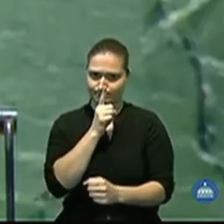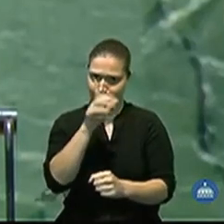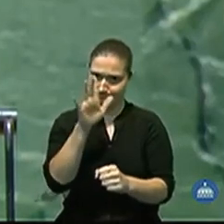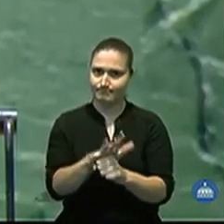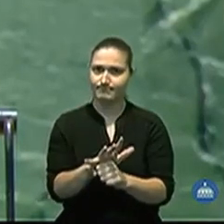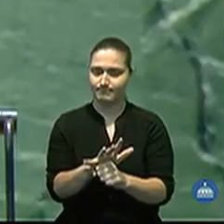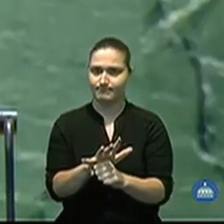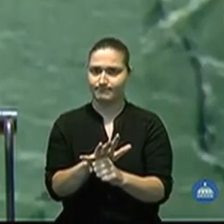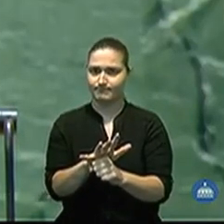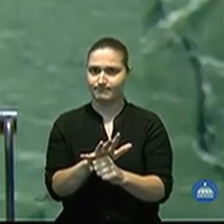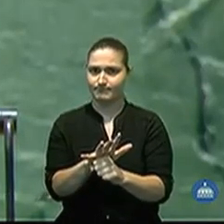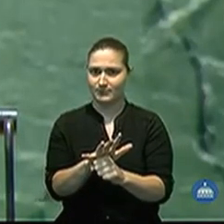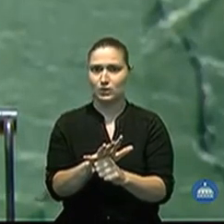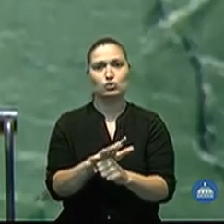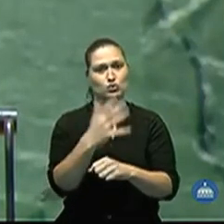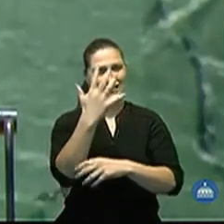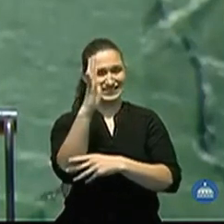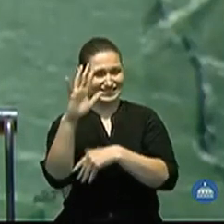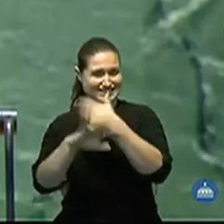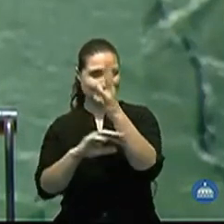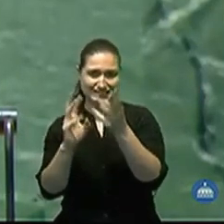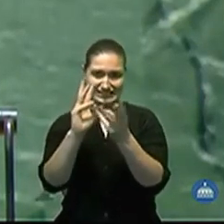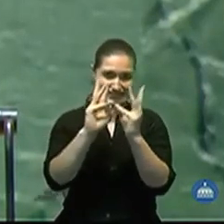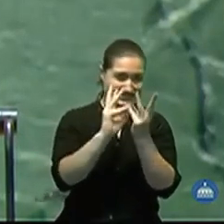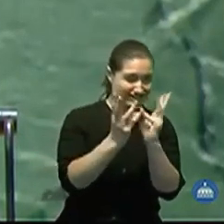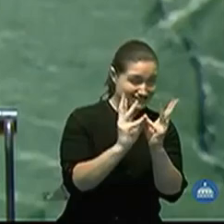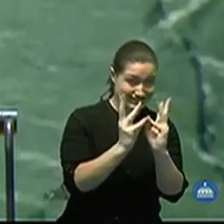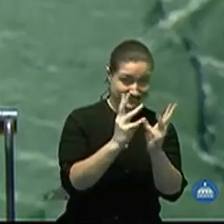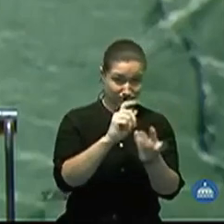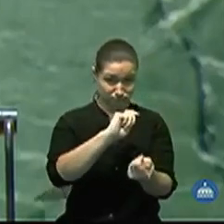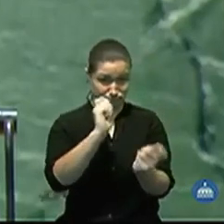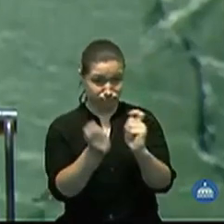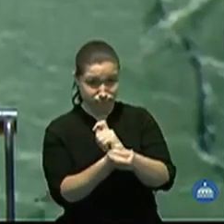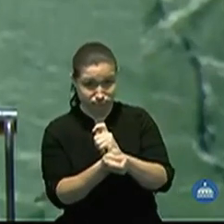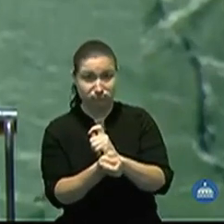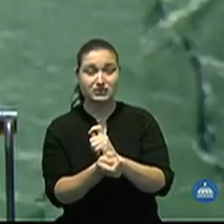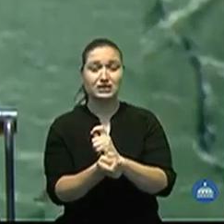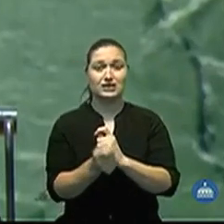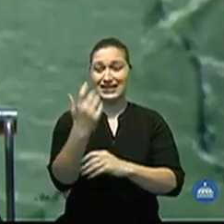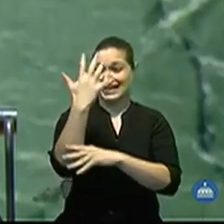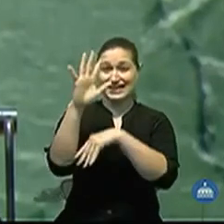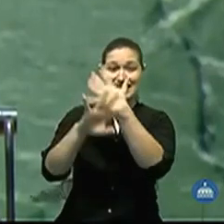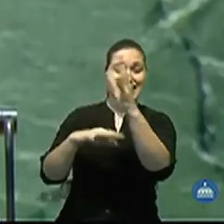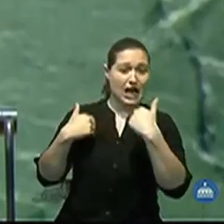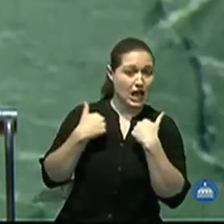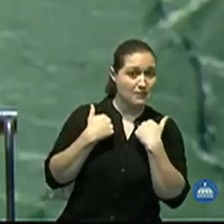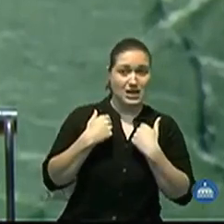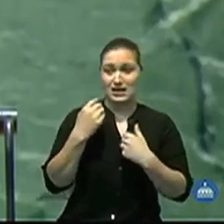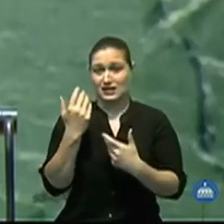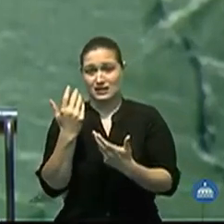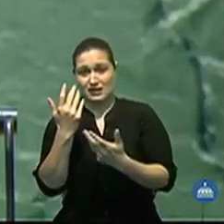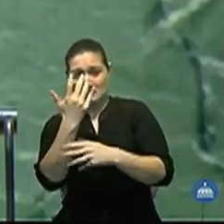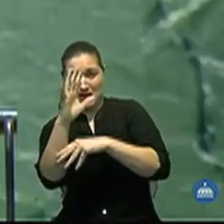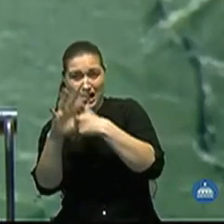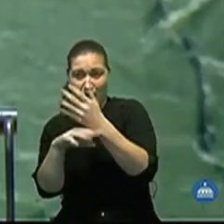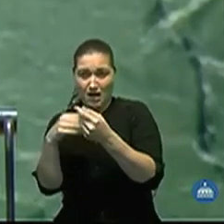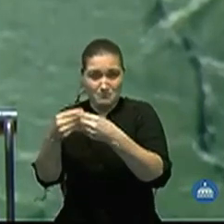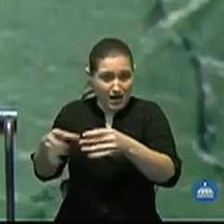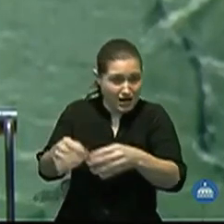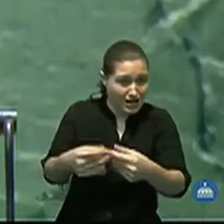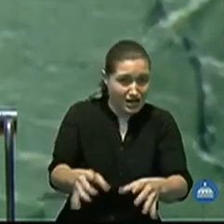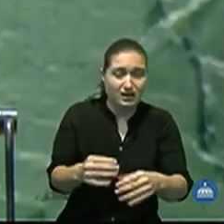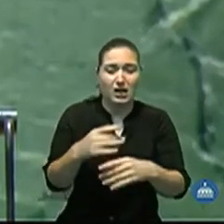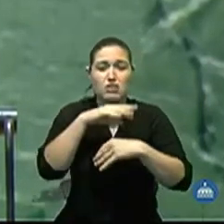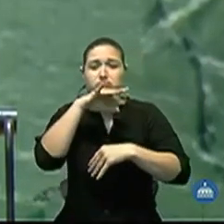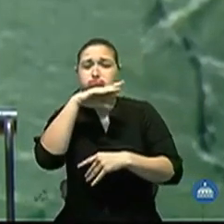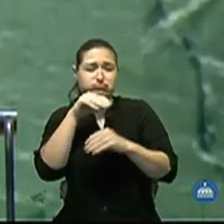crisis planetaria: cambio climático, pérdida de biodiversidad y contaminación. Jugando un papel